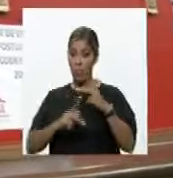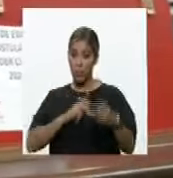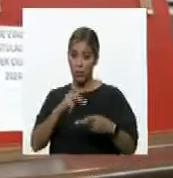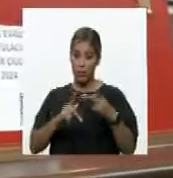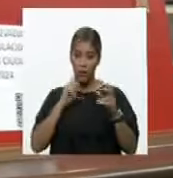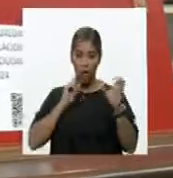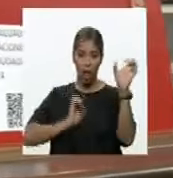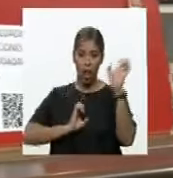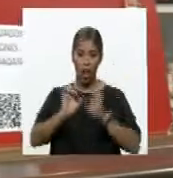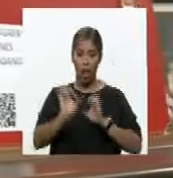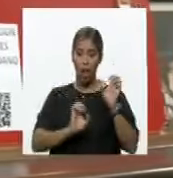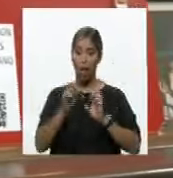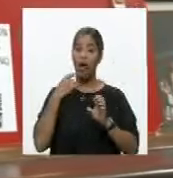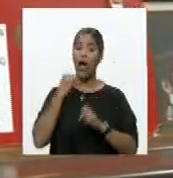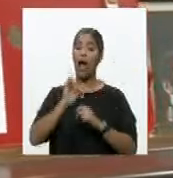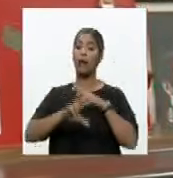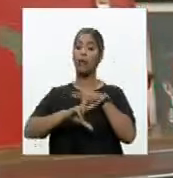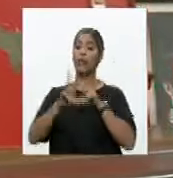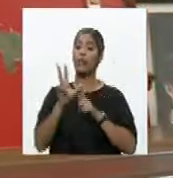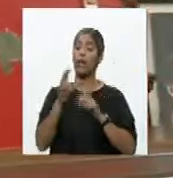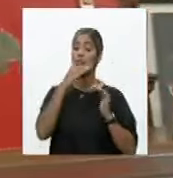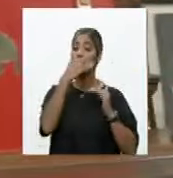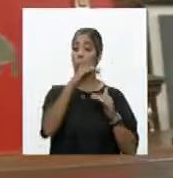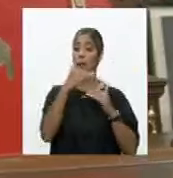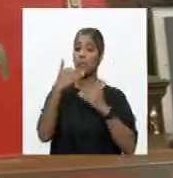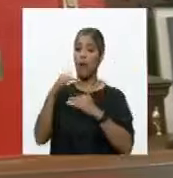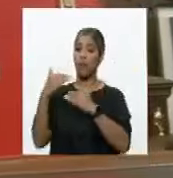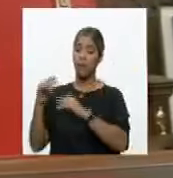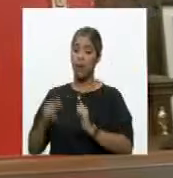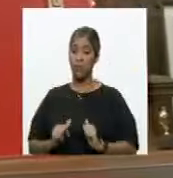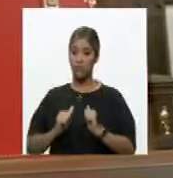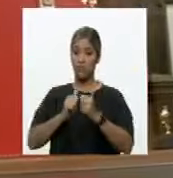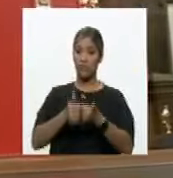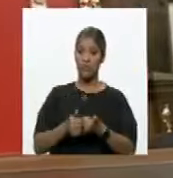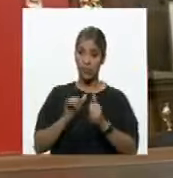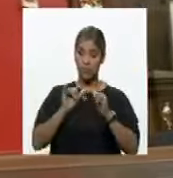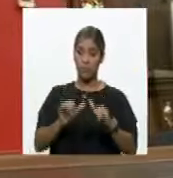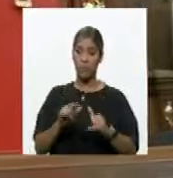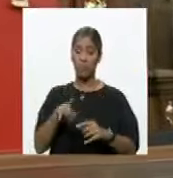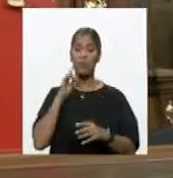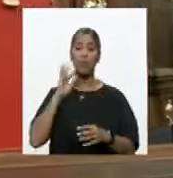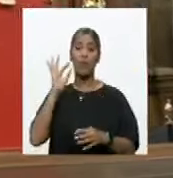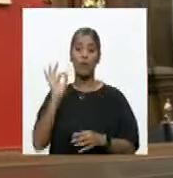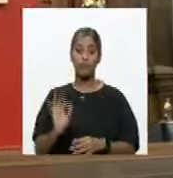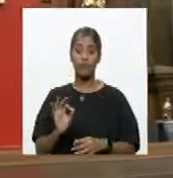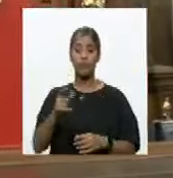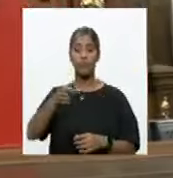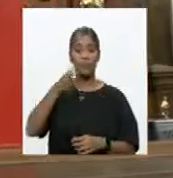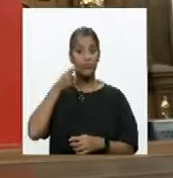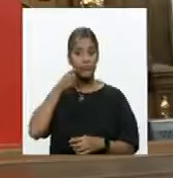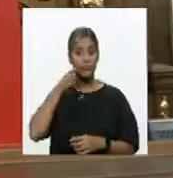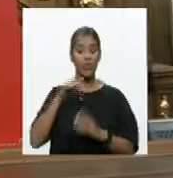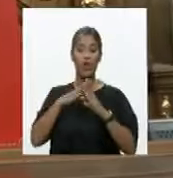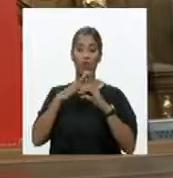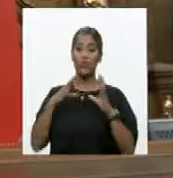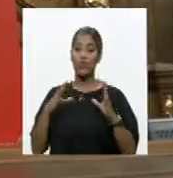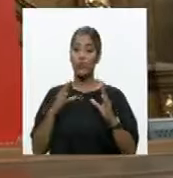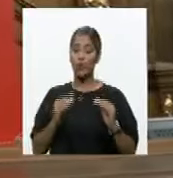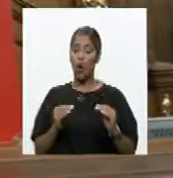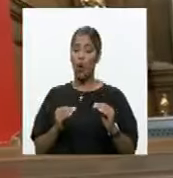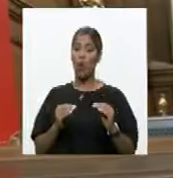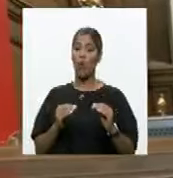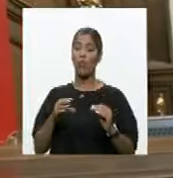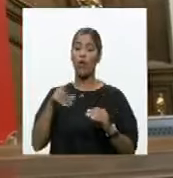evaluación, que consta de tres subfases, una fase inicial que es la certificación y verificación de todos